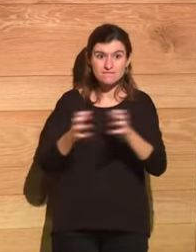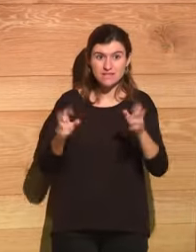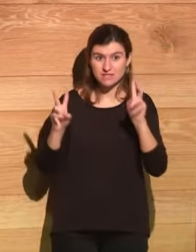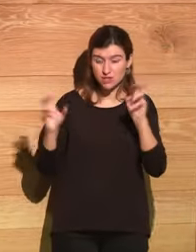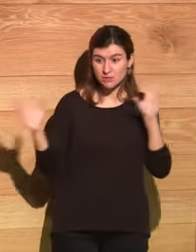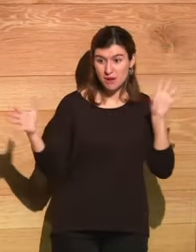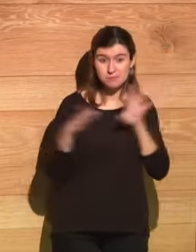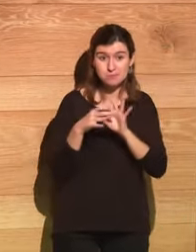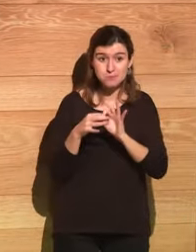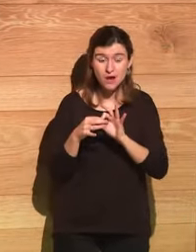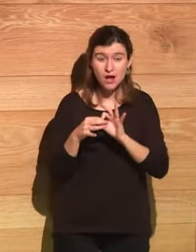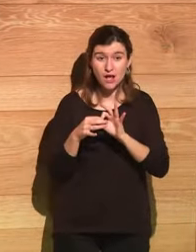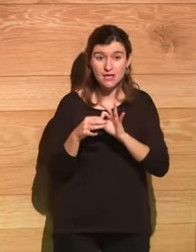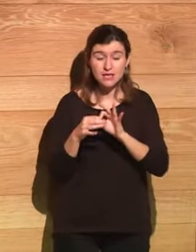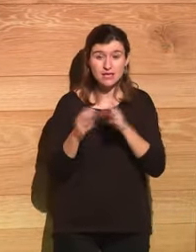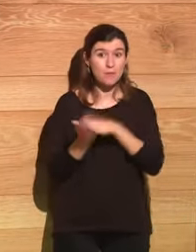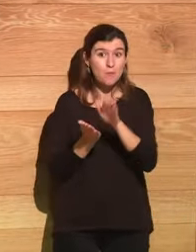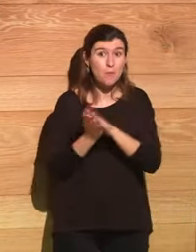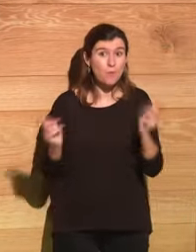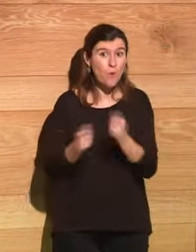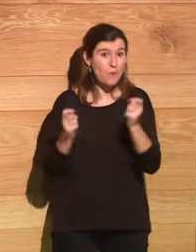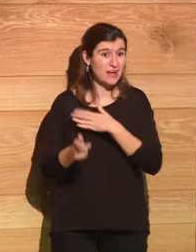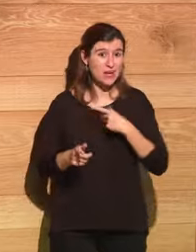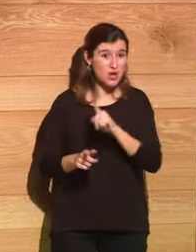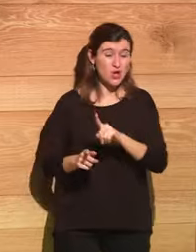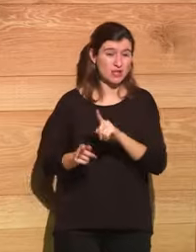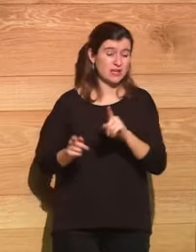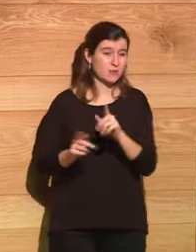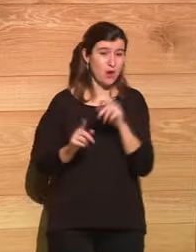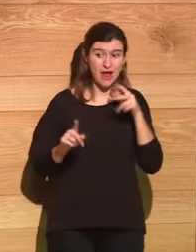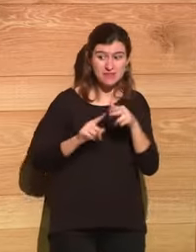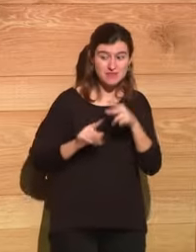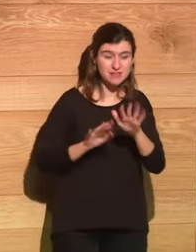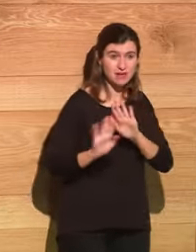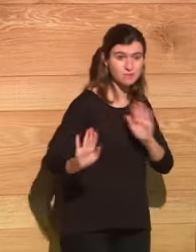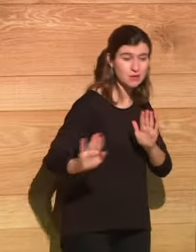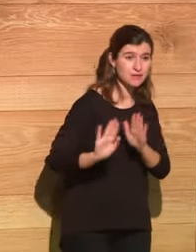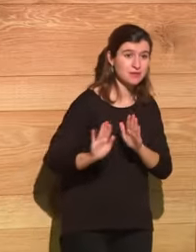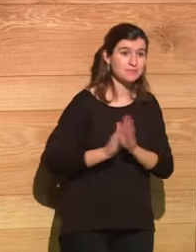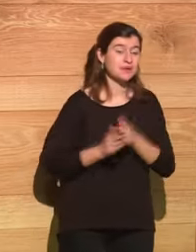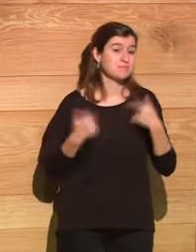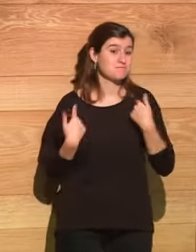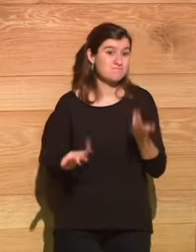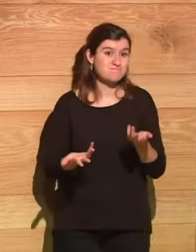edita para publicarlo, y que incluso se pregunta a sí misma, ¿no?,